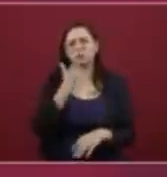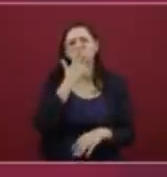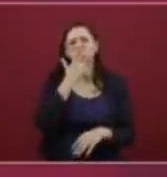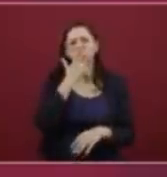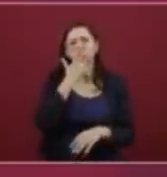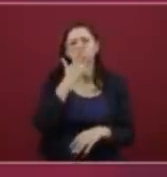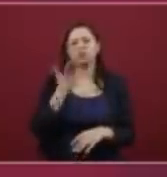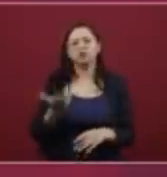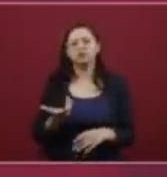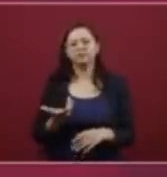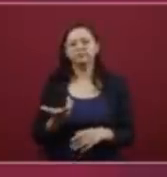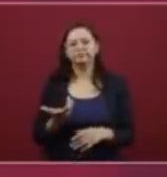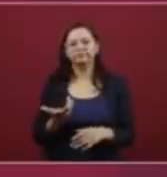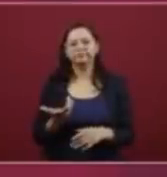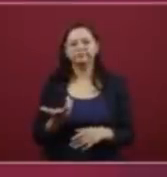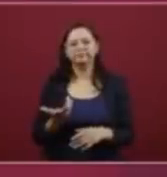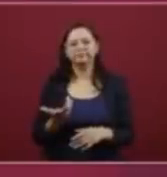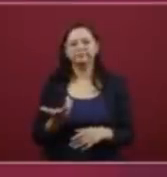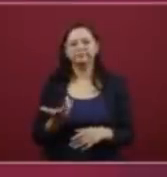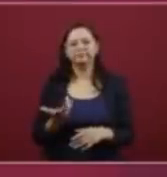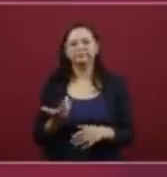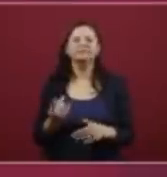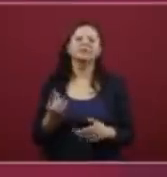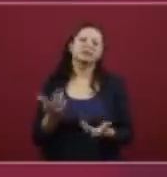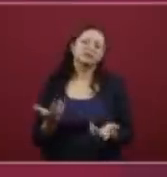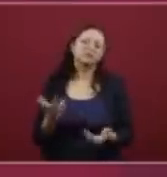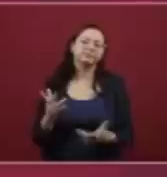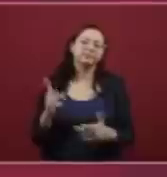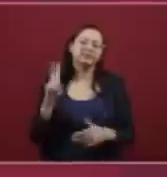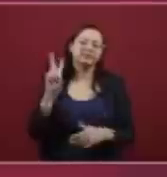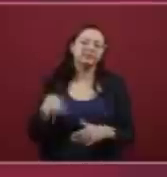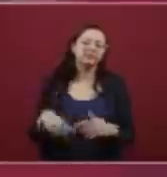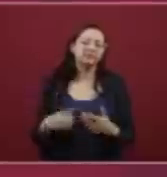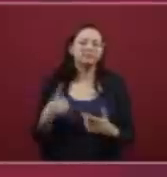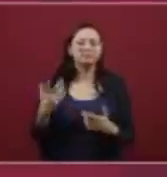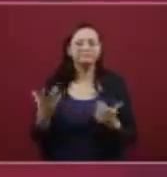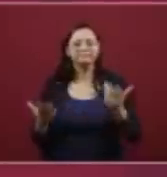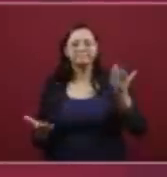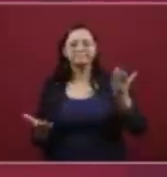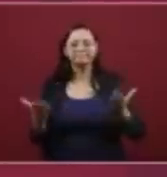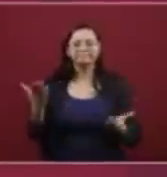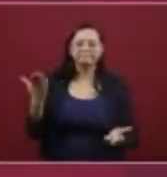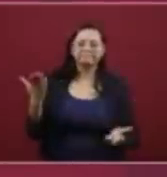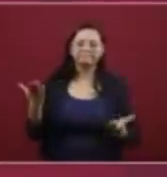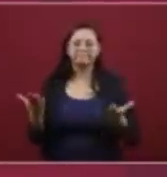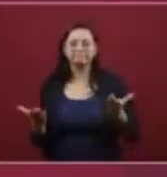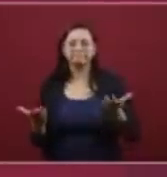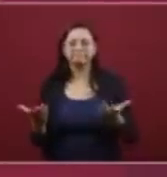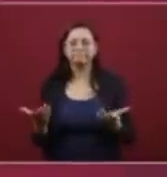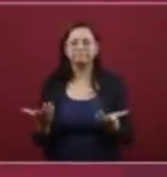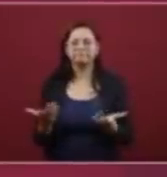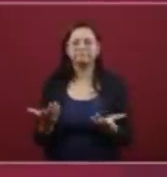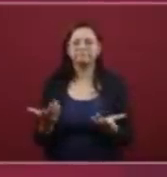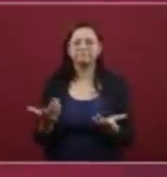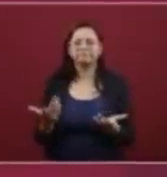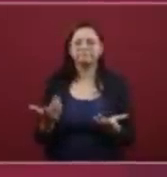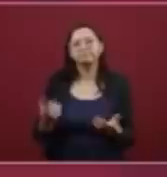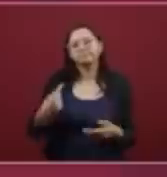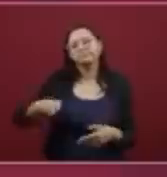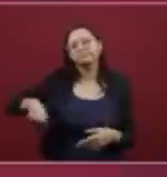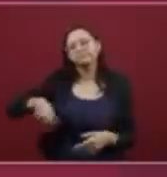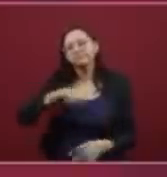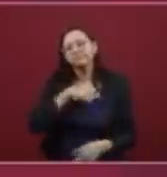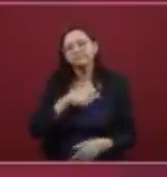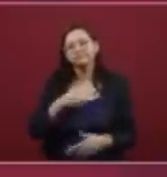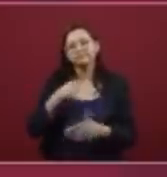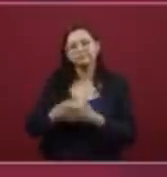un poco, guardadas todas las proporciones, el que estamos insistiendo en que